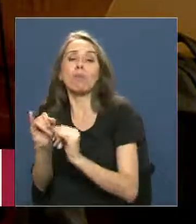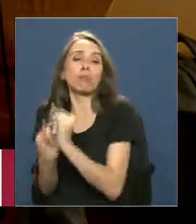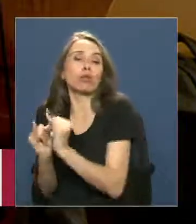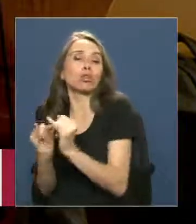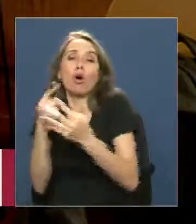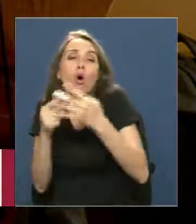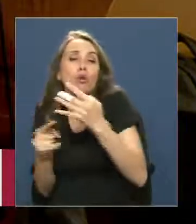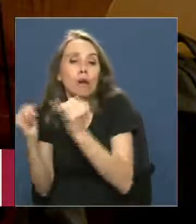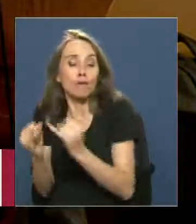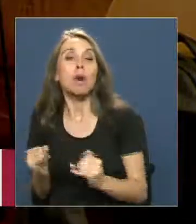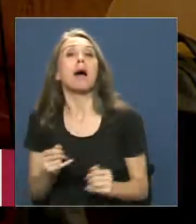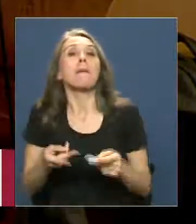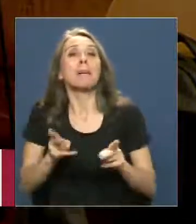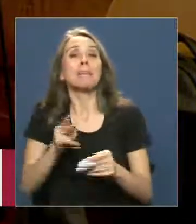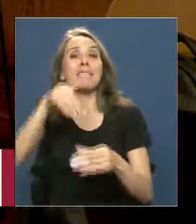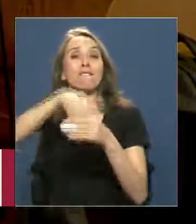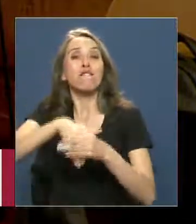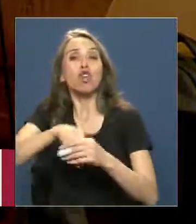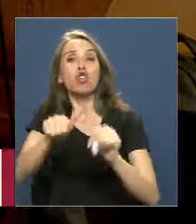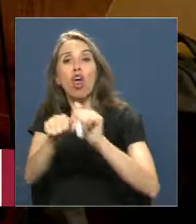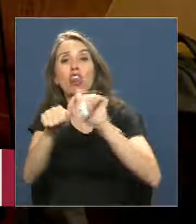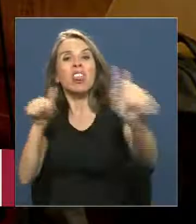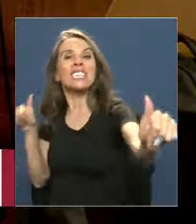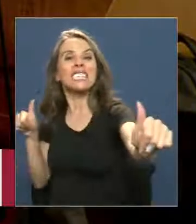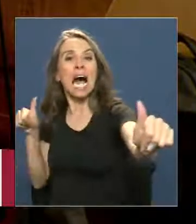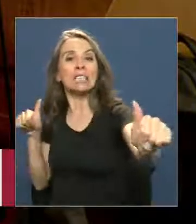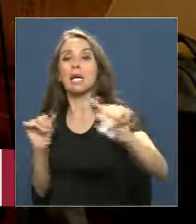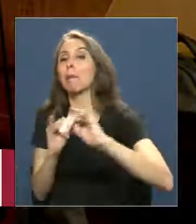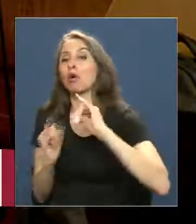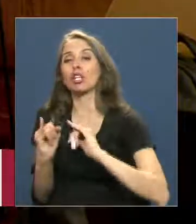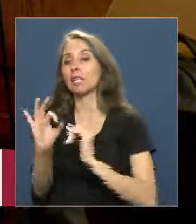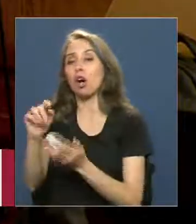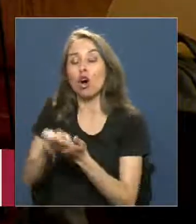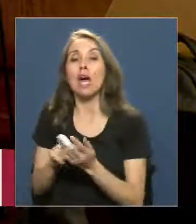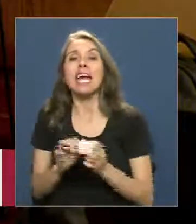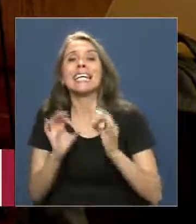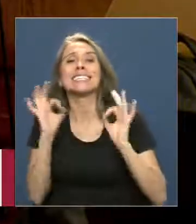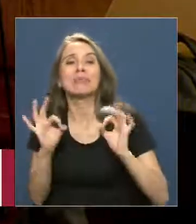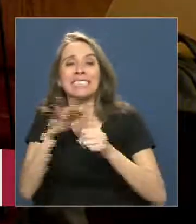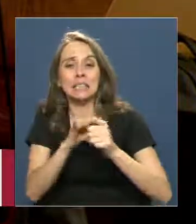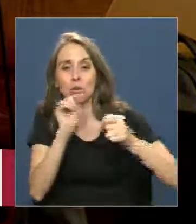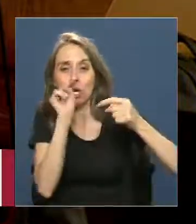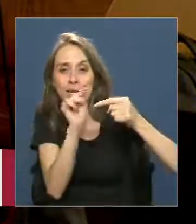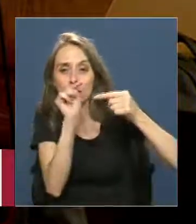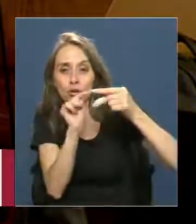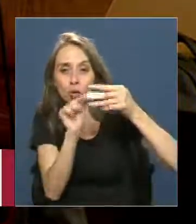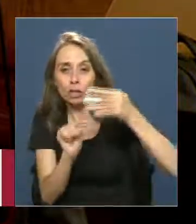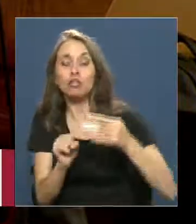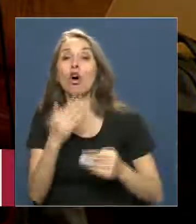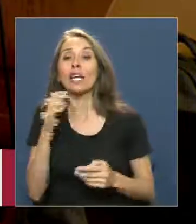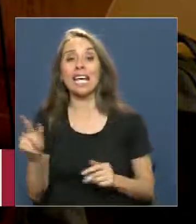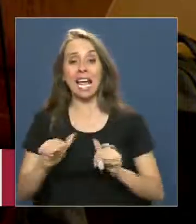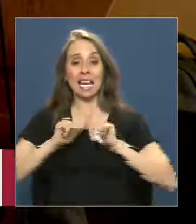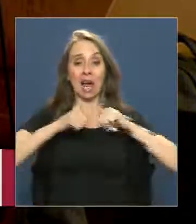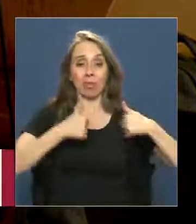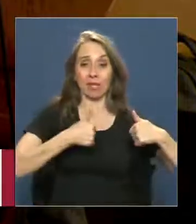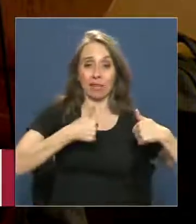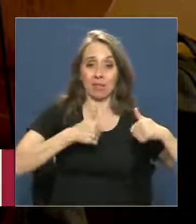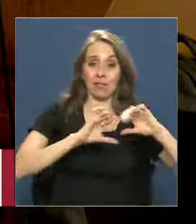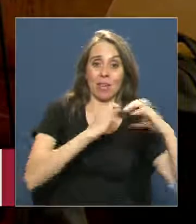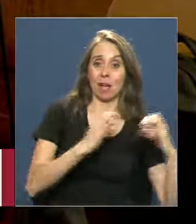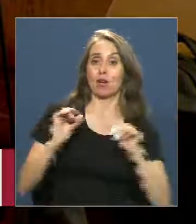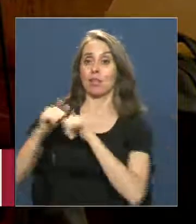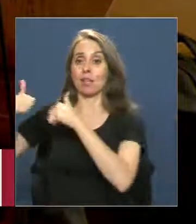votar a distancia solo bajo situaciones excepcionalísimas calificadas por la mesa y respecto de